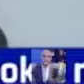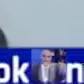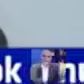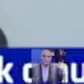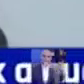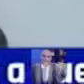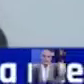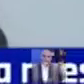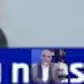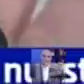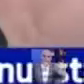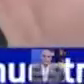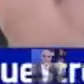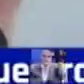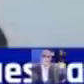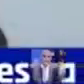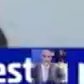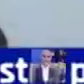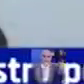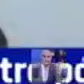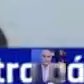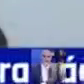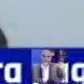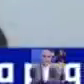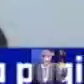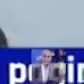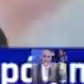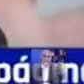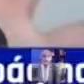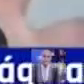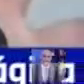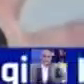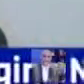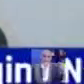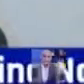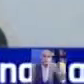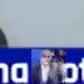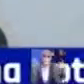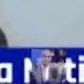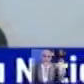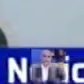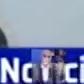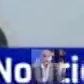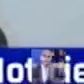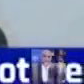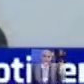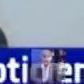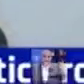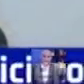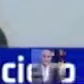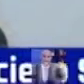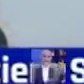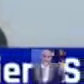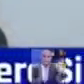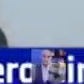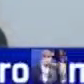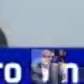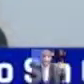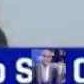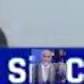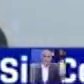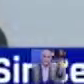perdió. En las elecciones de aquella época, perdió. Tuvo que irse del